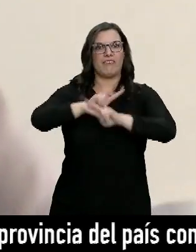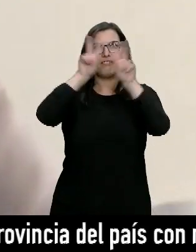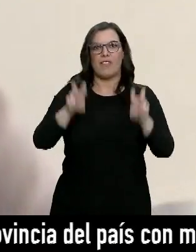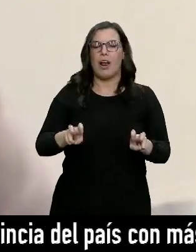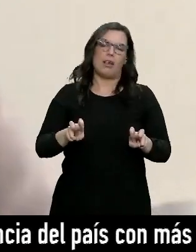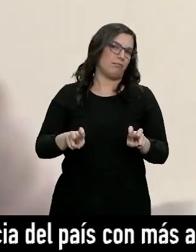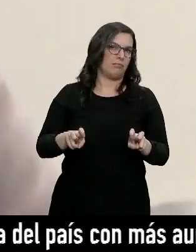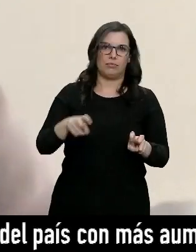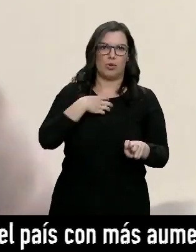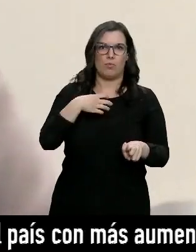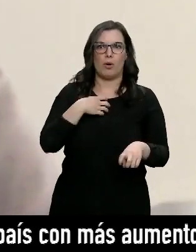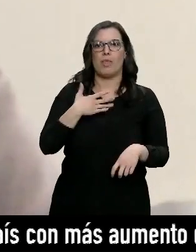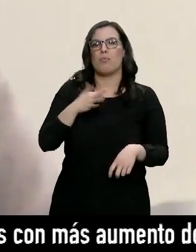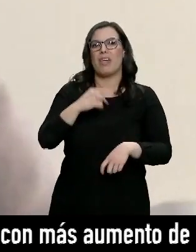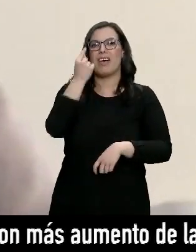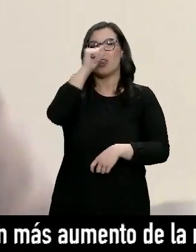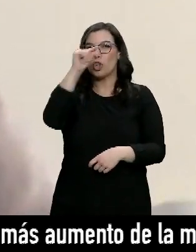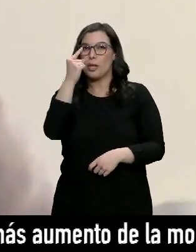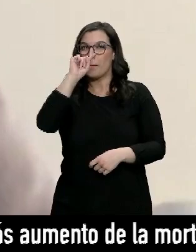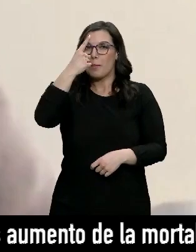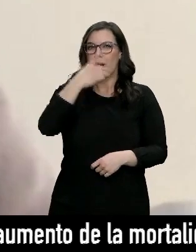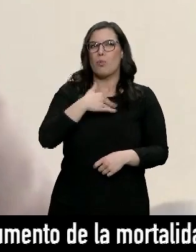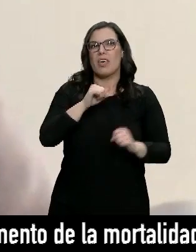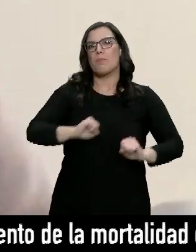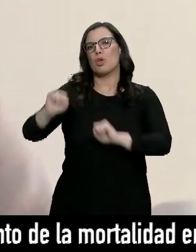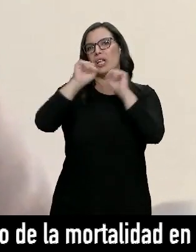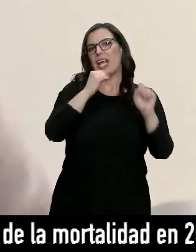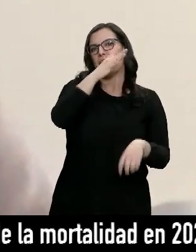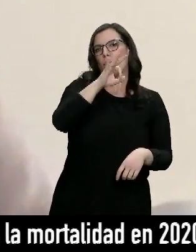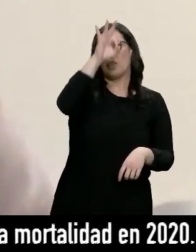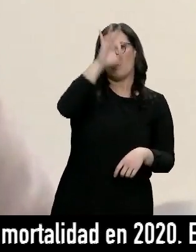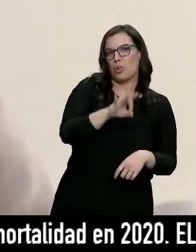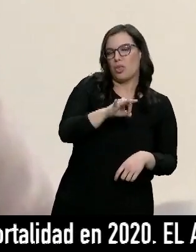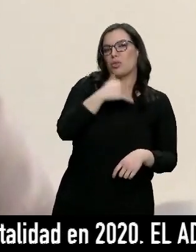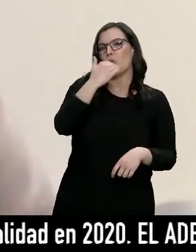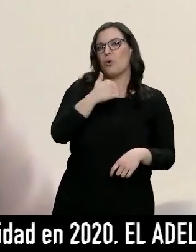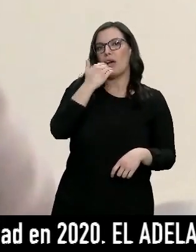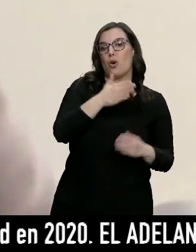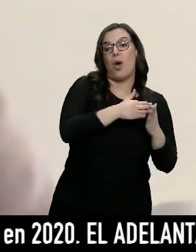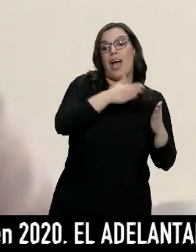proteger aproximadamente entre más o menos un 50% y que esas tasas de eficacia de hasta el